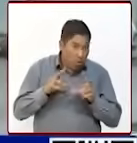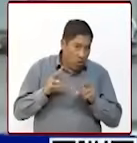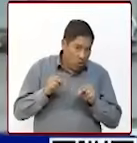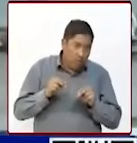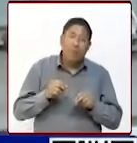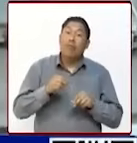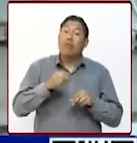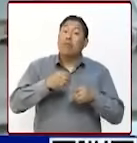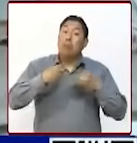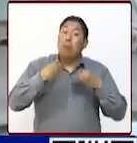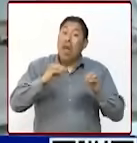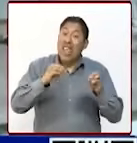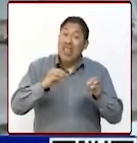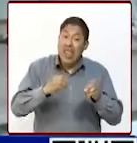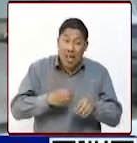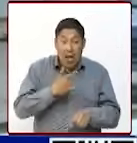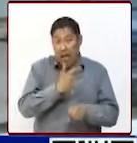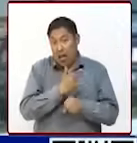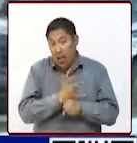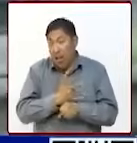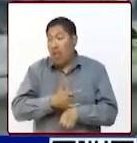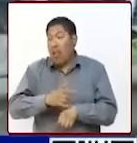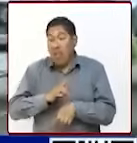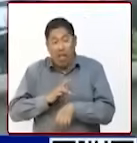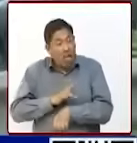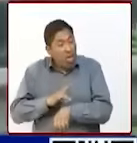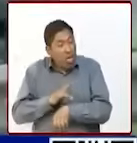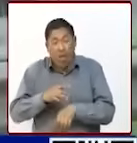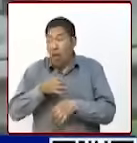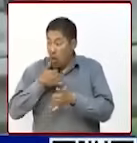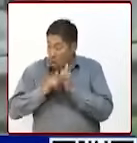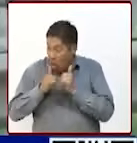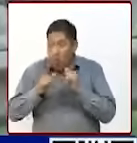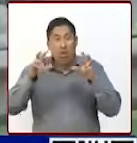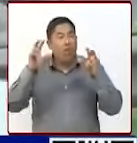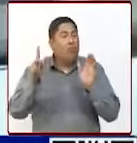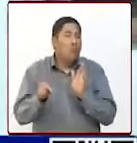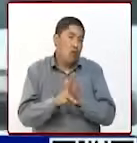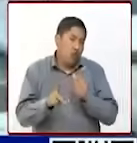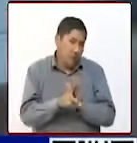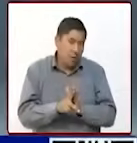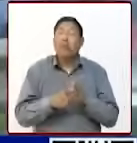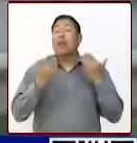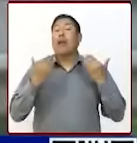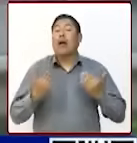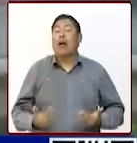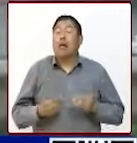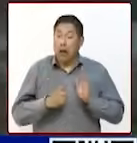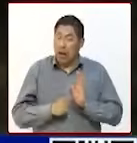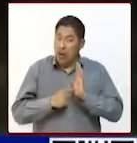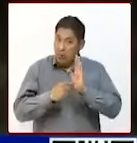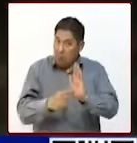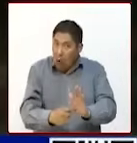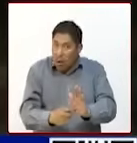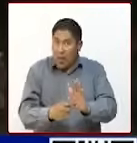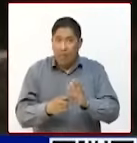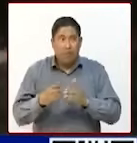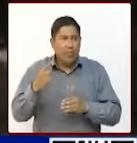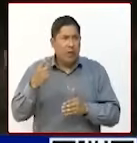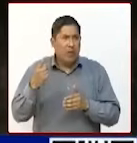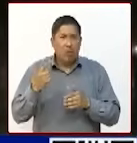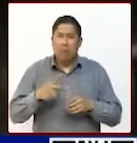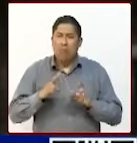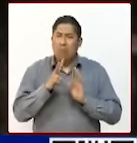y consumo de alcohol está prohibido por la realización del censo. Y en estos momentos les voy a mostrar imágenes